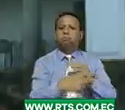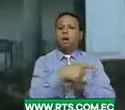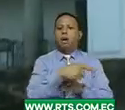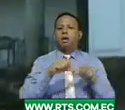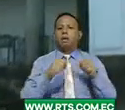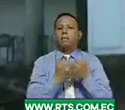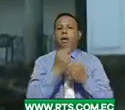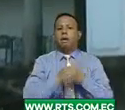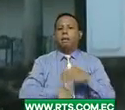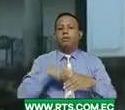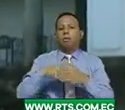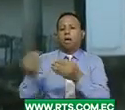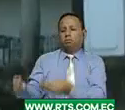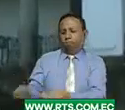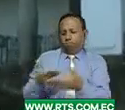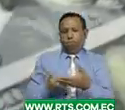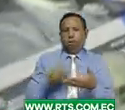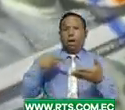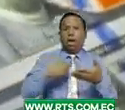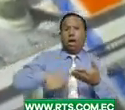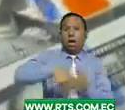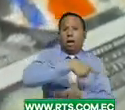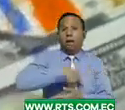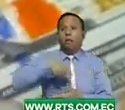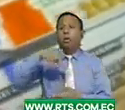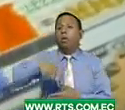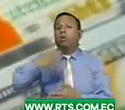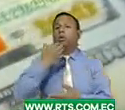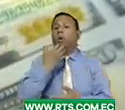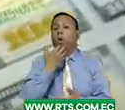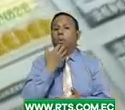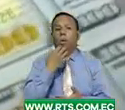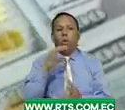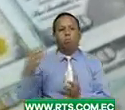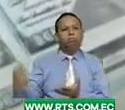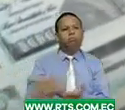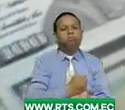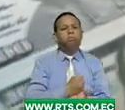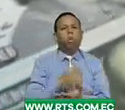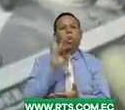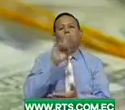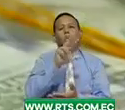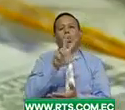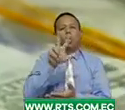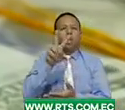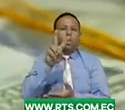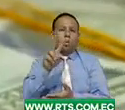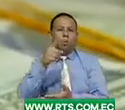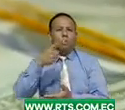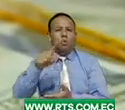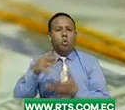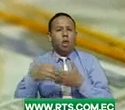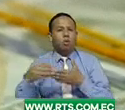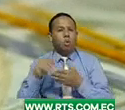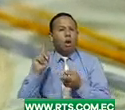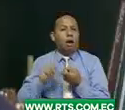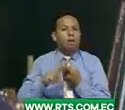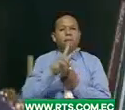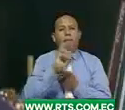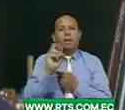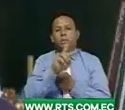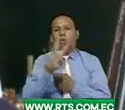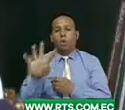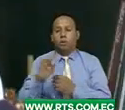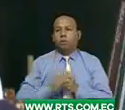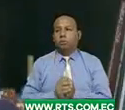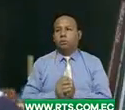Con este proyecto, el Ejecutivo espera recaudar 832 millones de dólares para el 2024. Como no va a haber